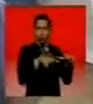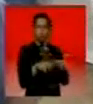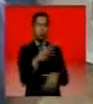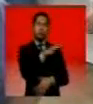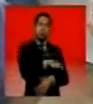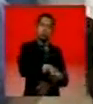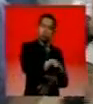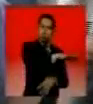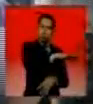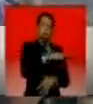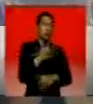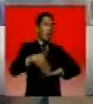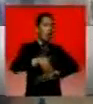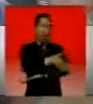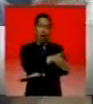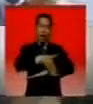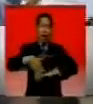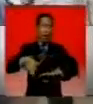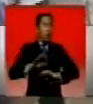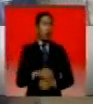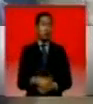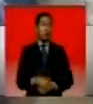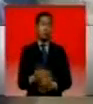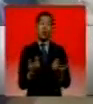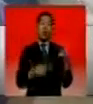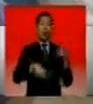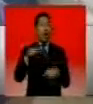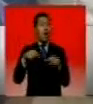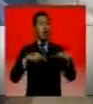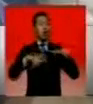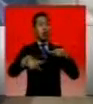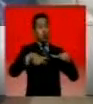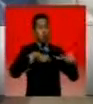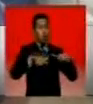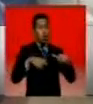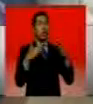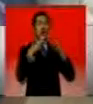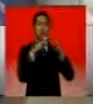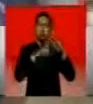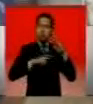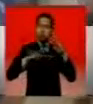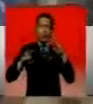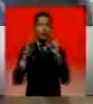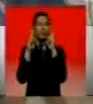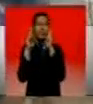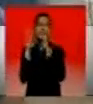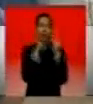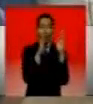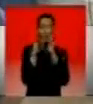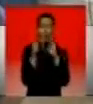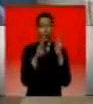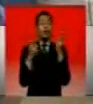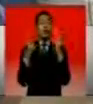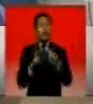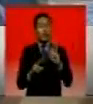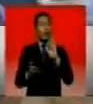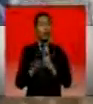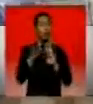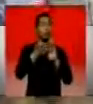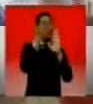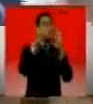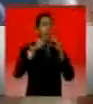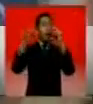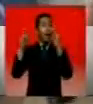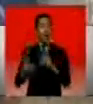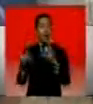alrededor de la vía. Entonces hay ciertos sitios que se han convertido en albergues temporales y se están construyendo también